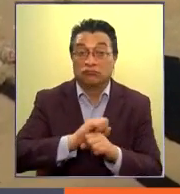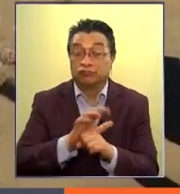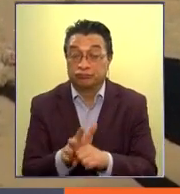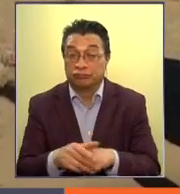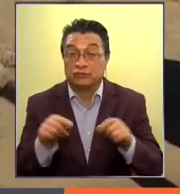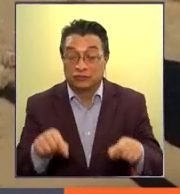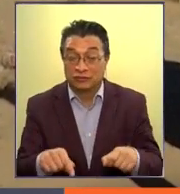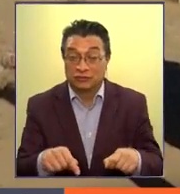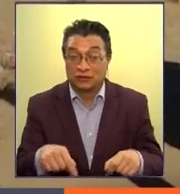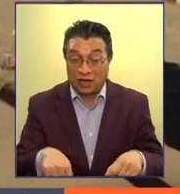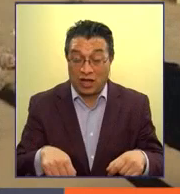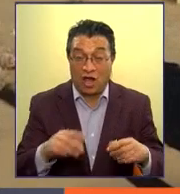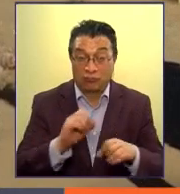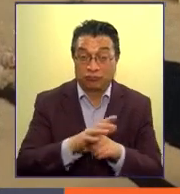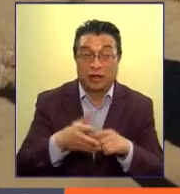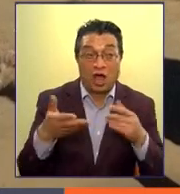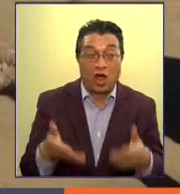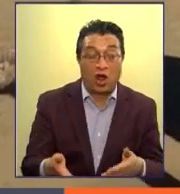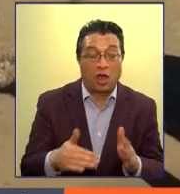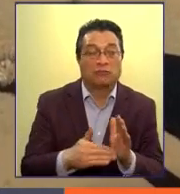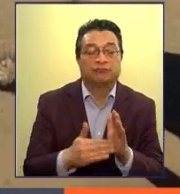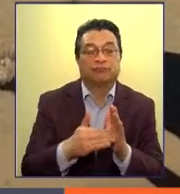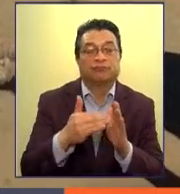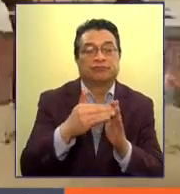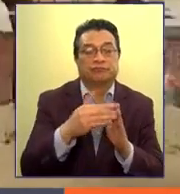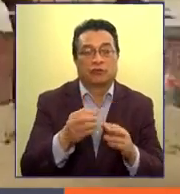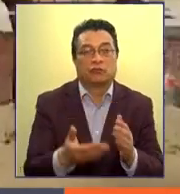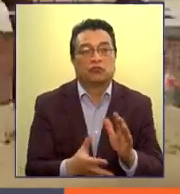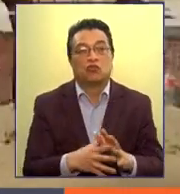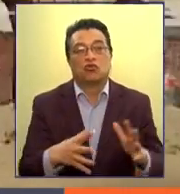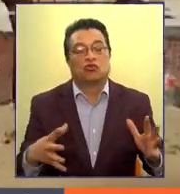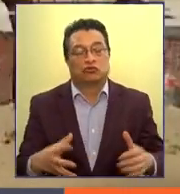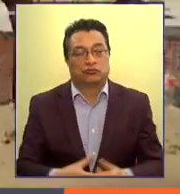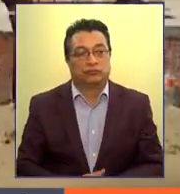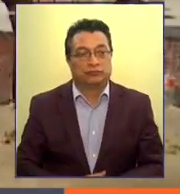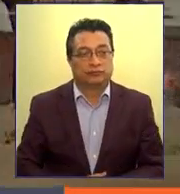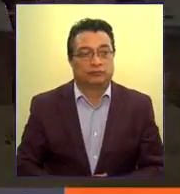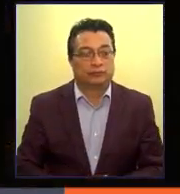es el COVID-19, ha aumentado los entierros.